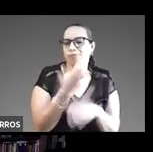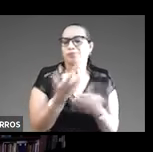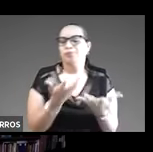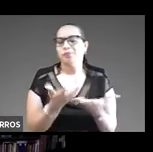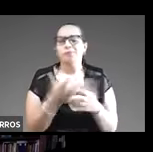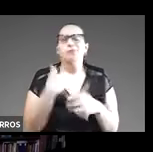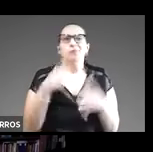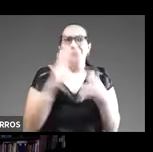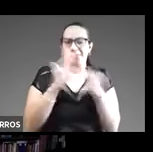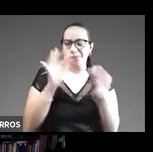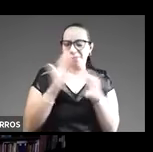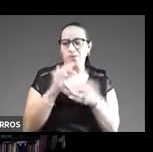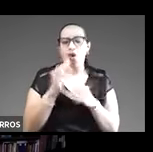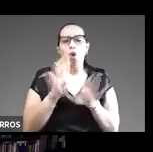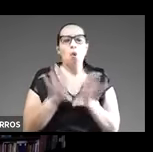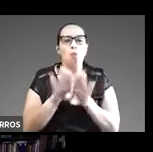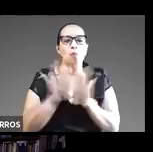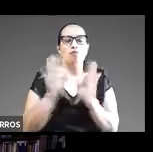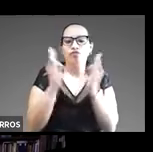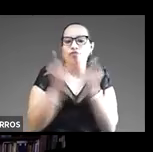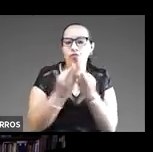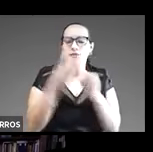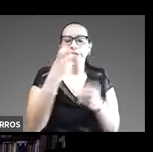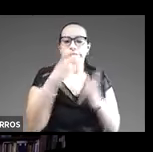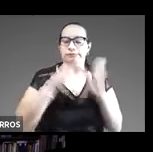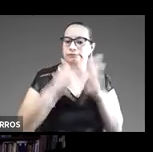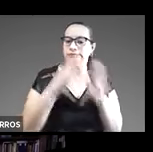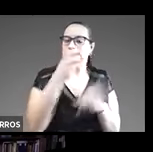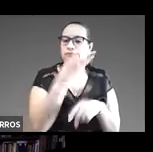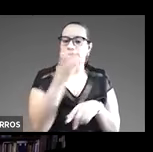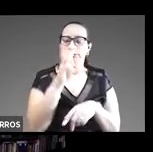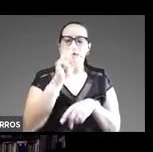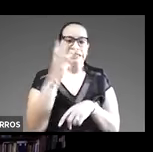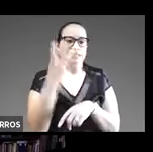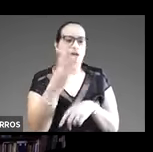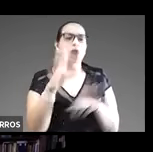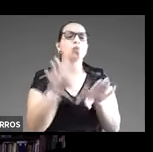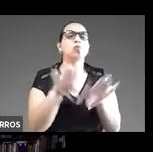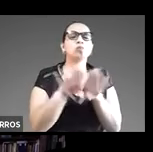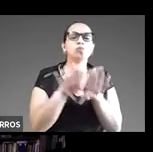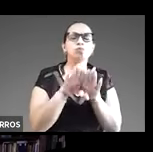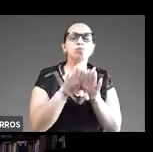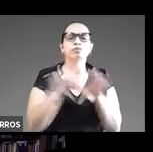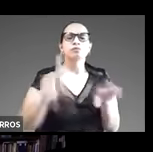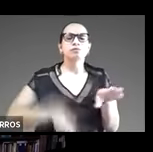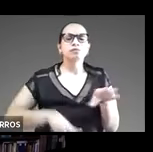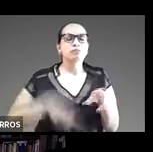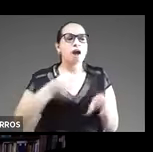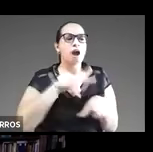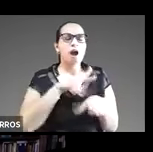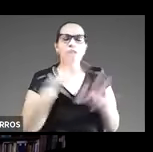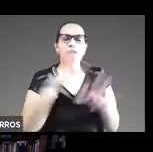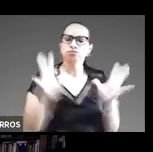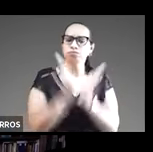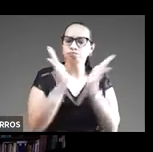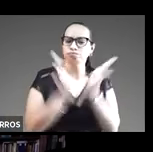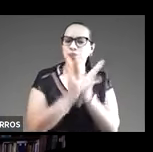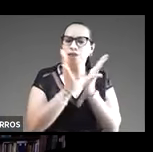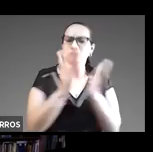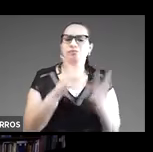alguna manera la 333 es cómo el gobierno participa y